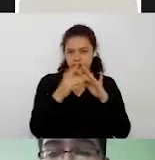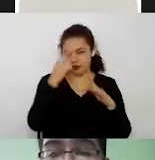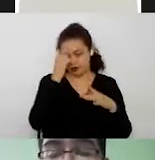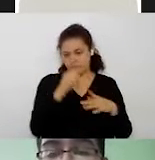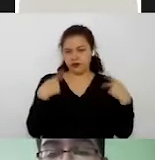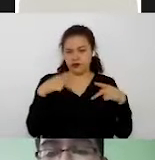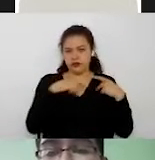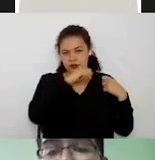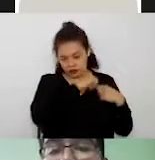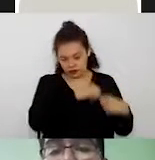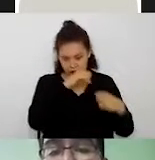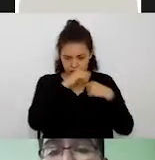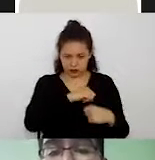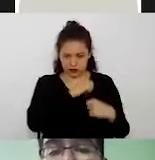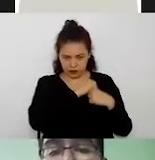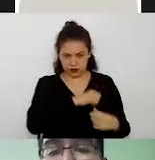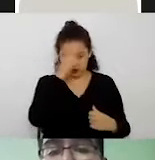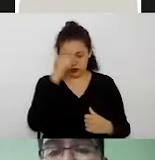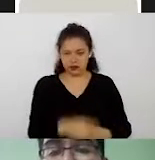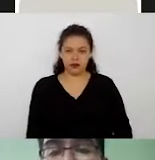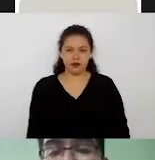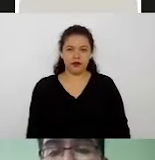encargadas de las demás brigadas para llevar a cabo